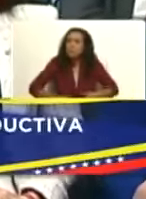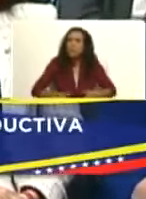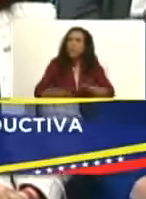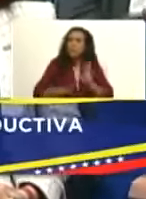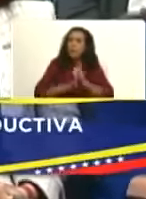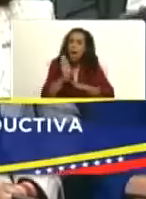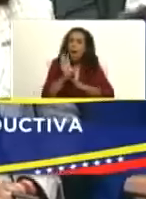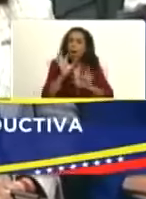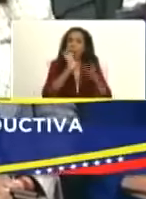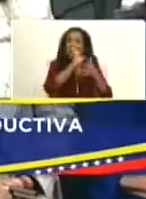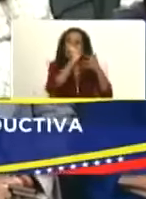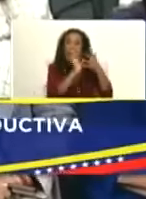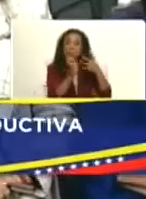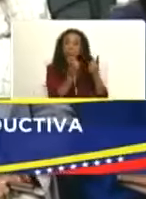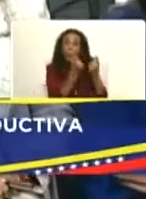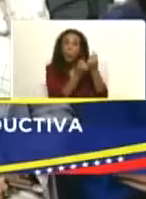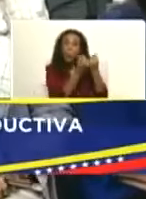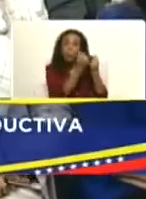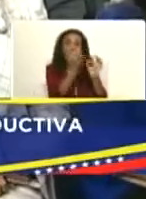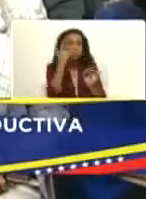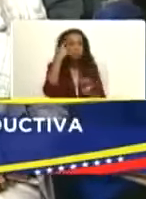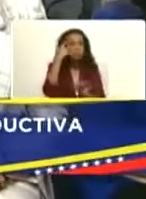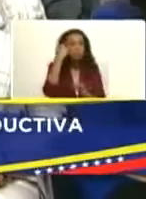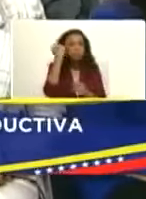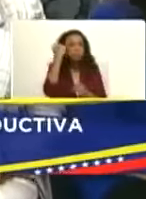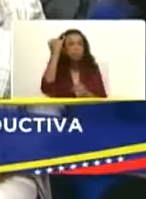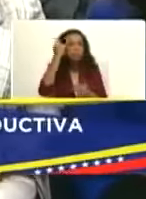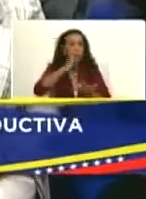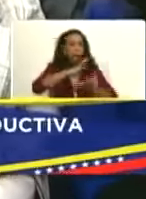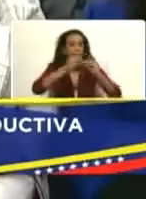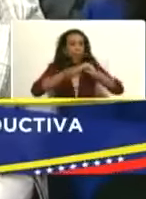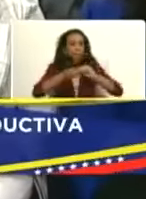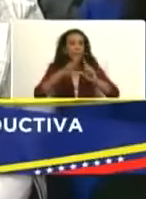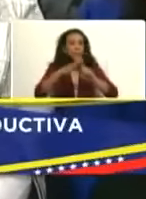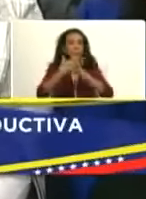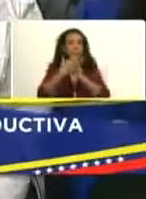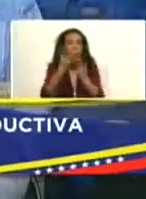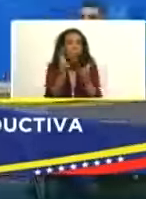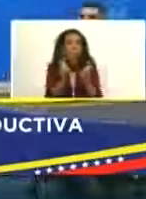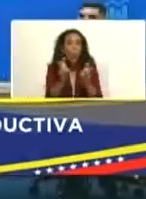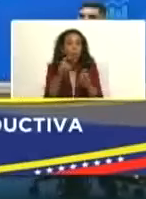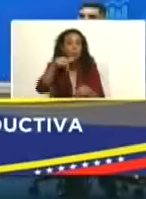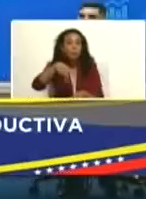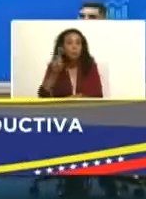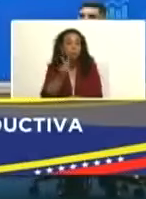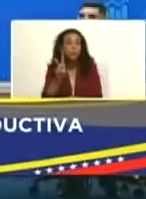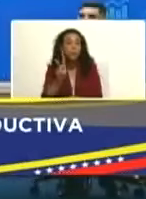con una estrategia económica adaptada a las circunstancias que se presenten